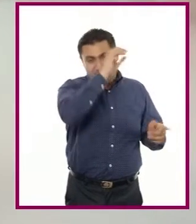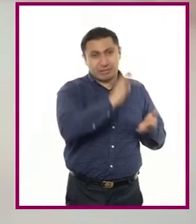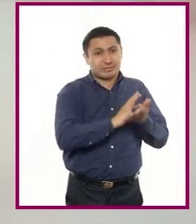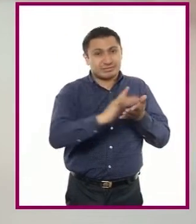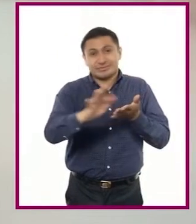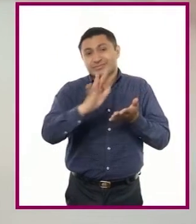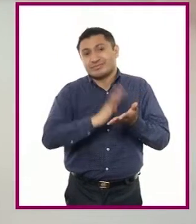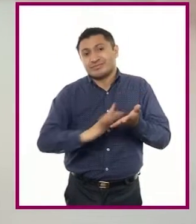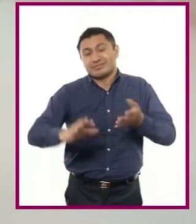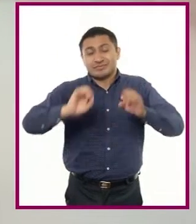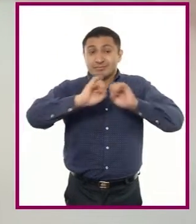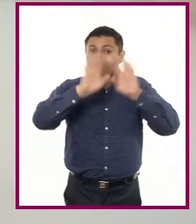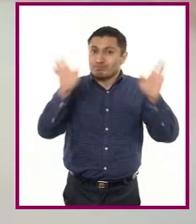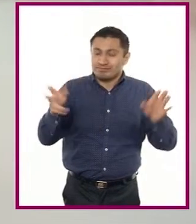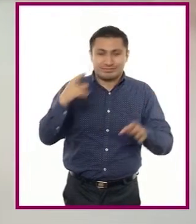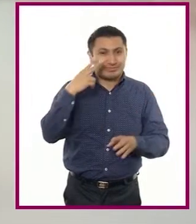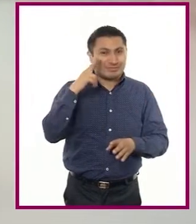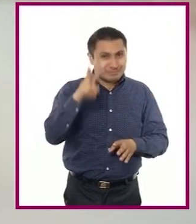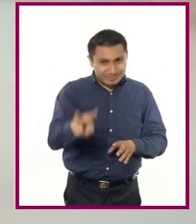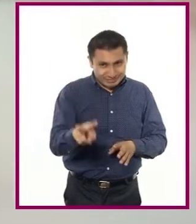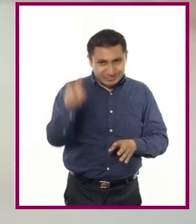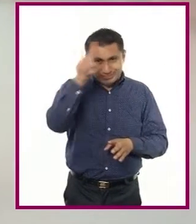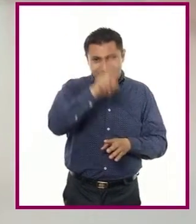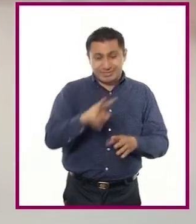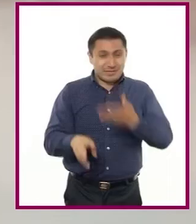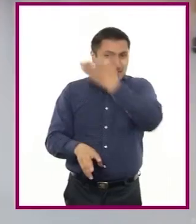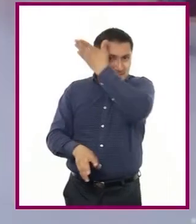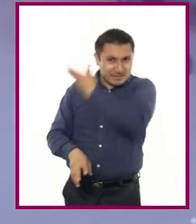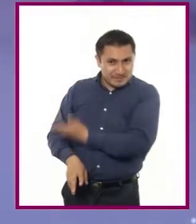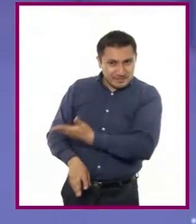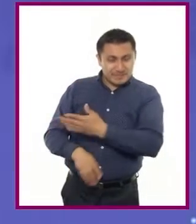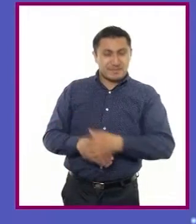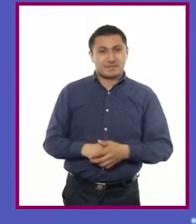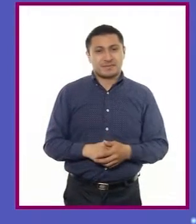comprensión. Observemos y leamos esta viñeta.